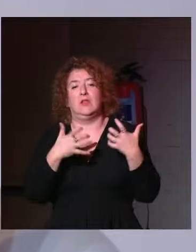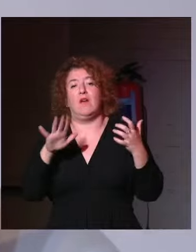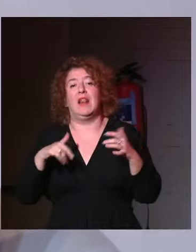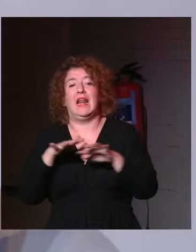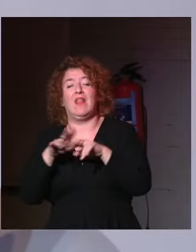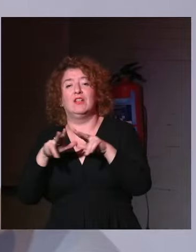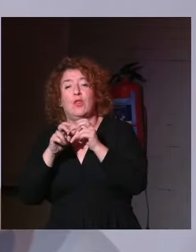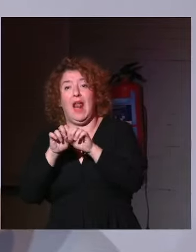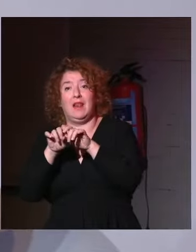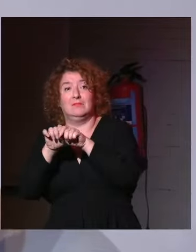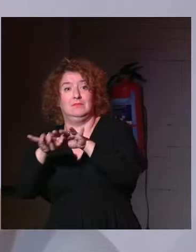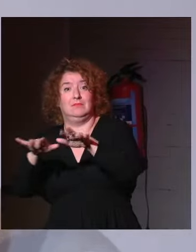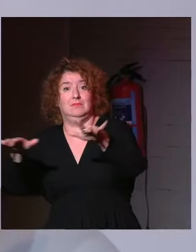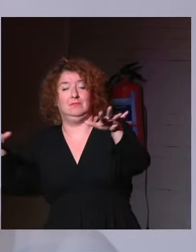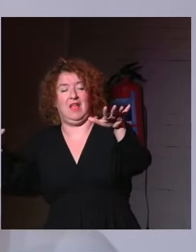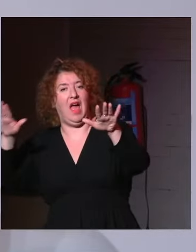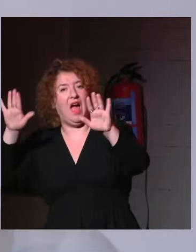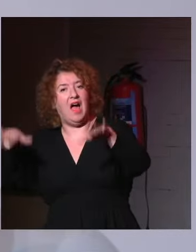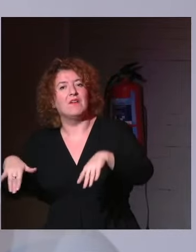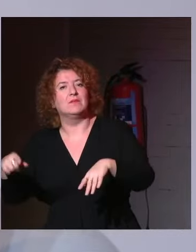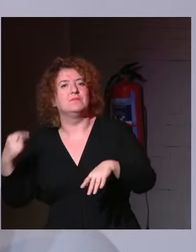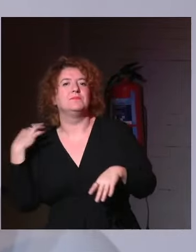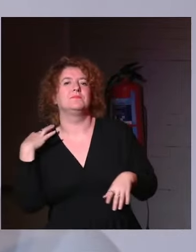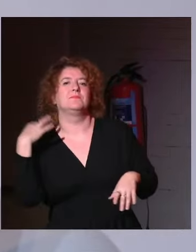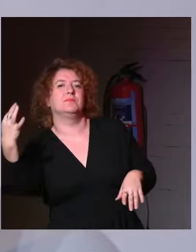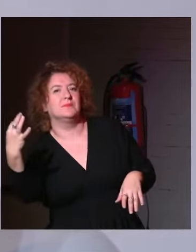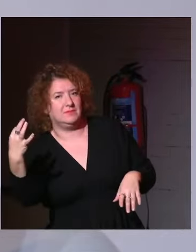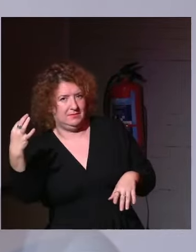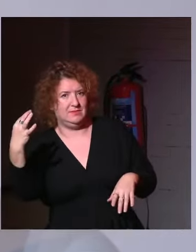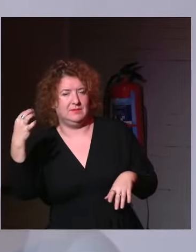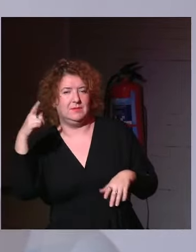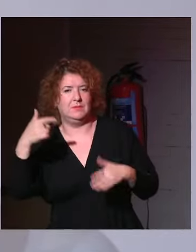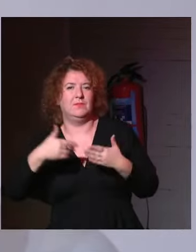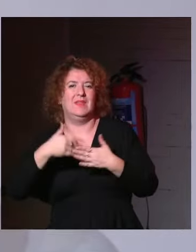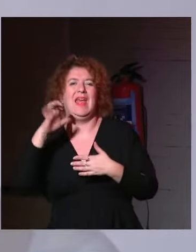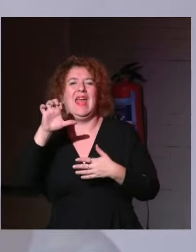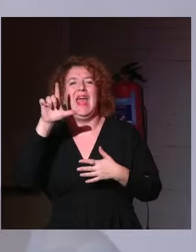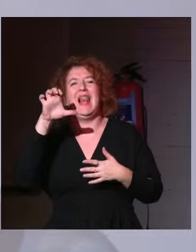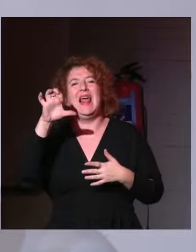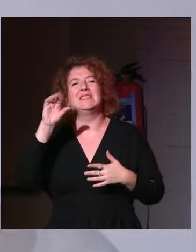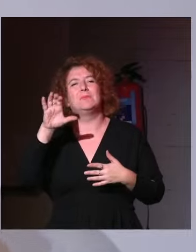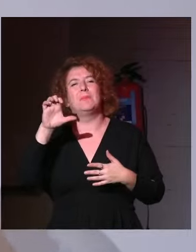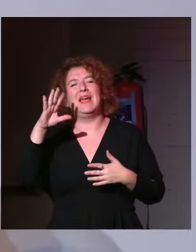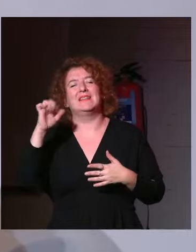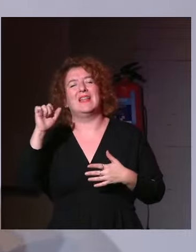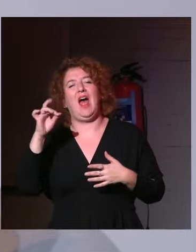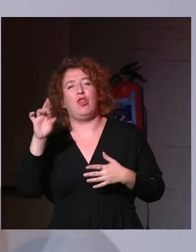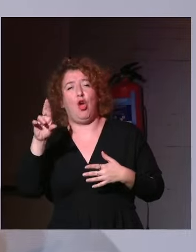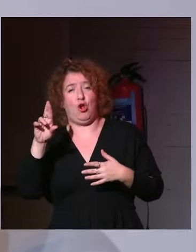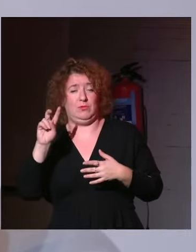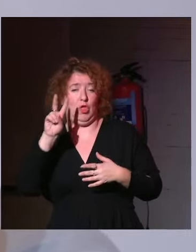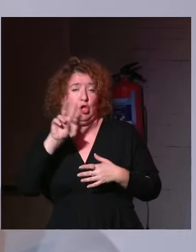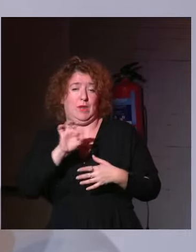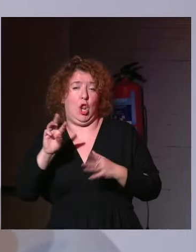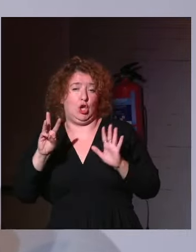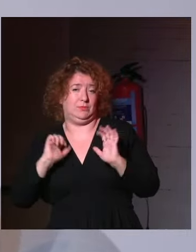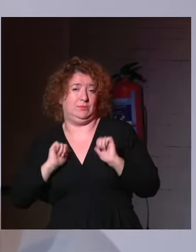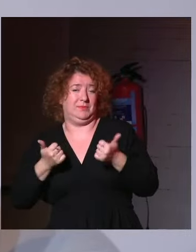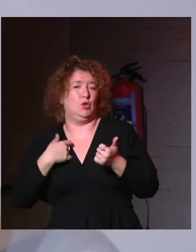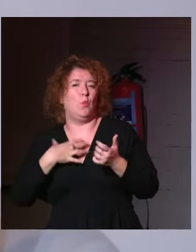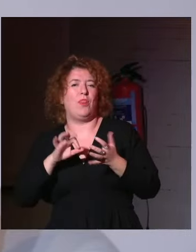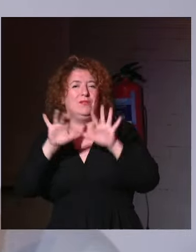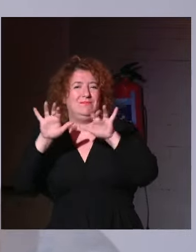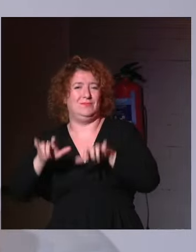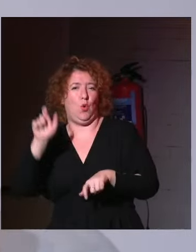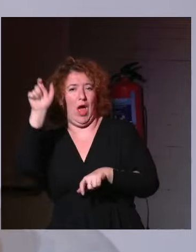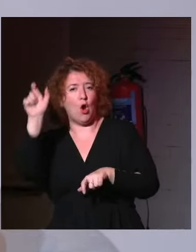virales en redes finalmente a mí me dieron una columna en el espectador en el 2008 Entonces es una cosa muy paradójica